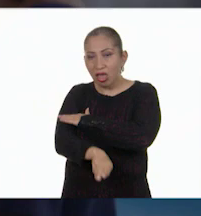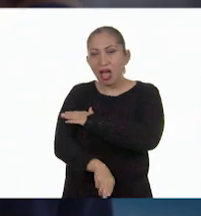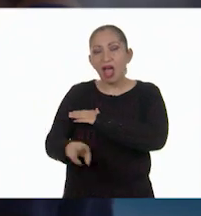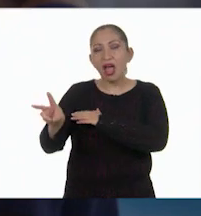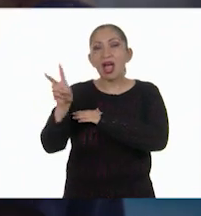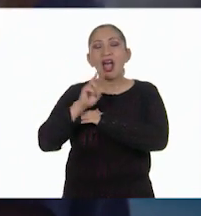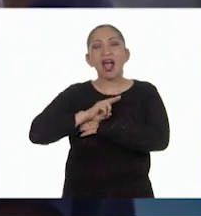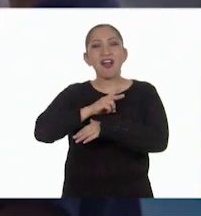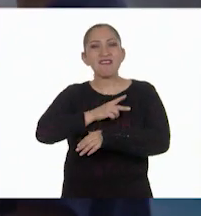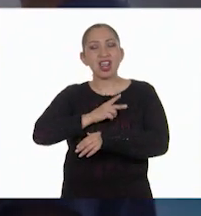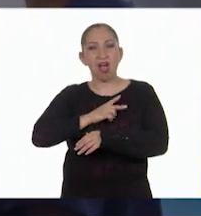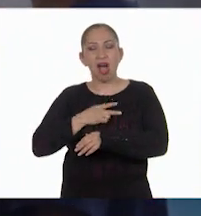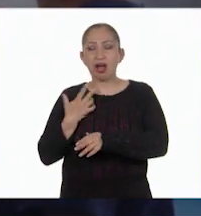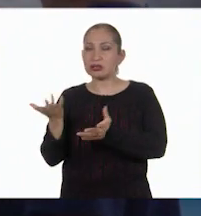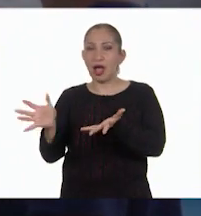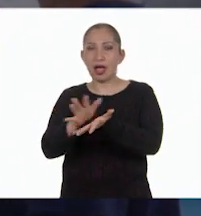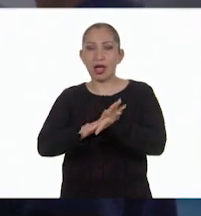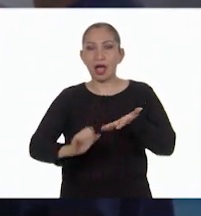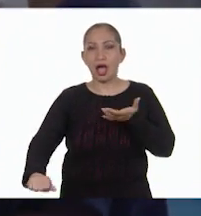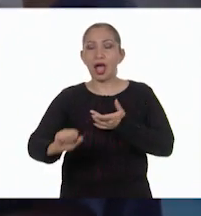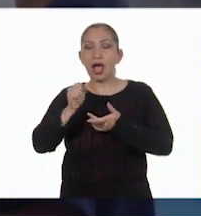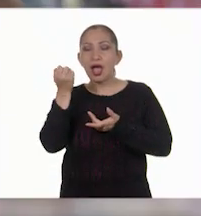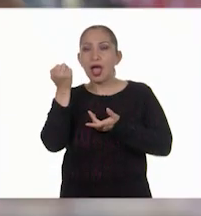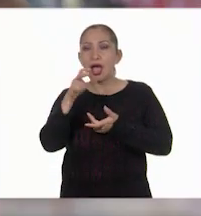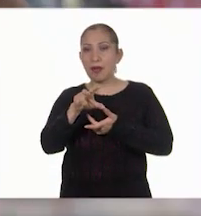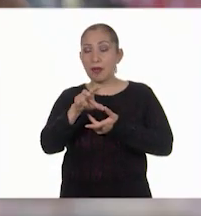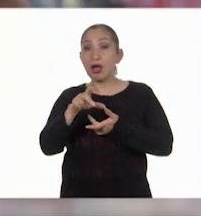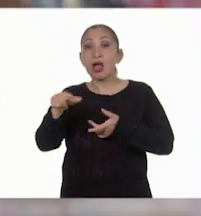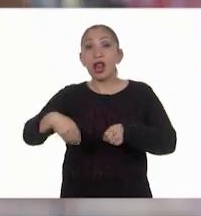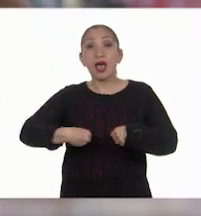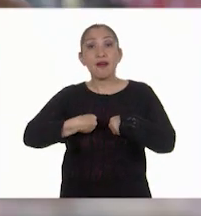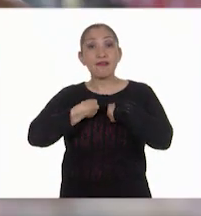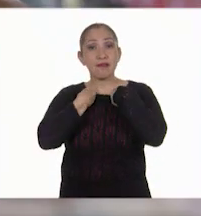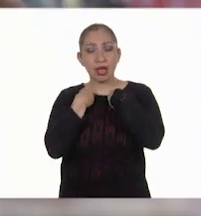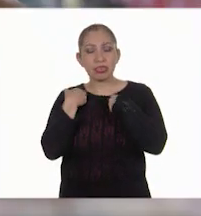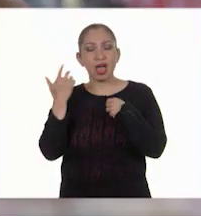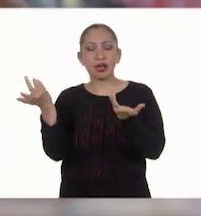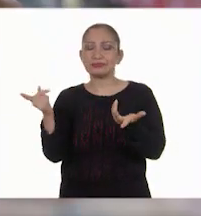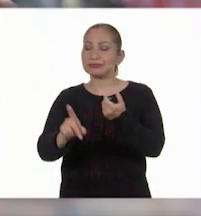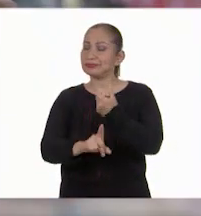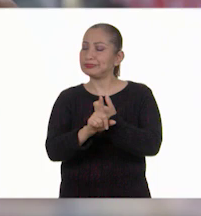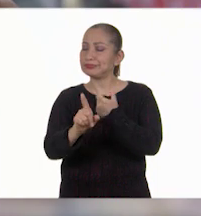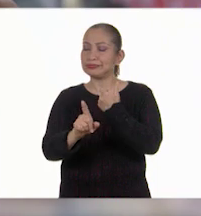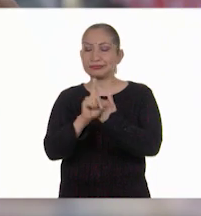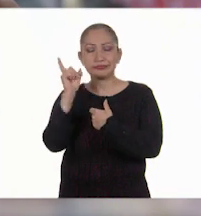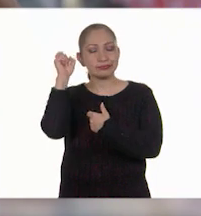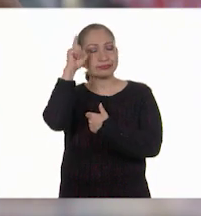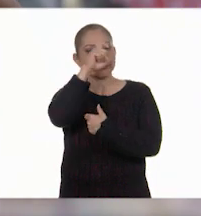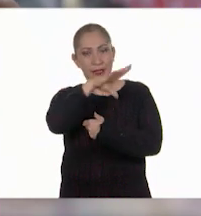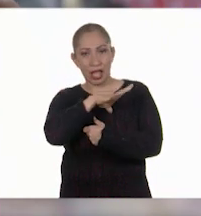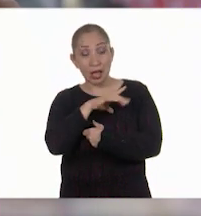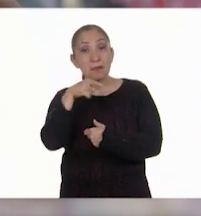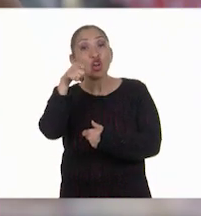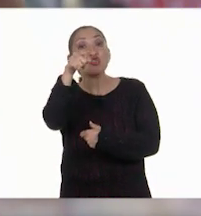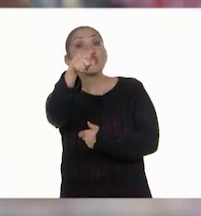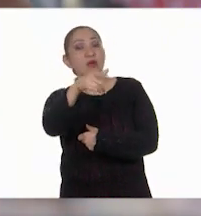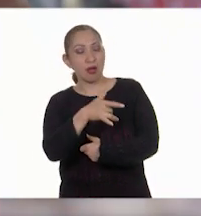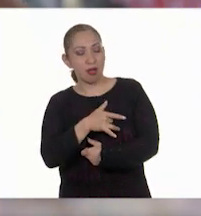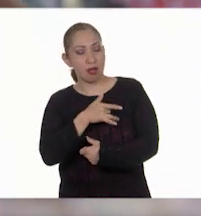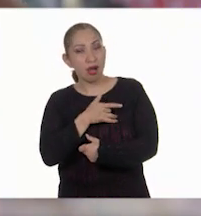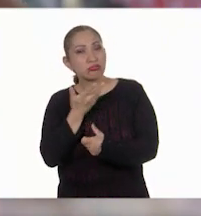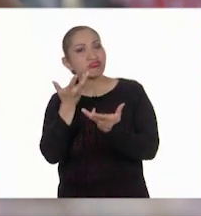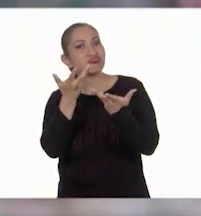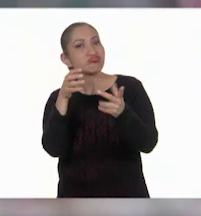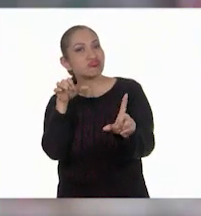virus, ayudando a acabar con una crisis de ébola. La vida te va a poner miles de retos. Está en ti seguir